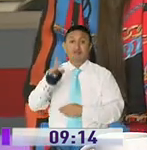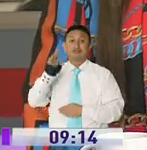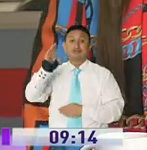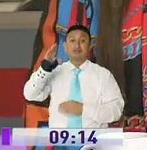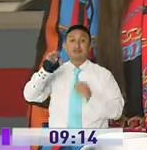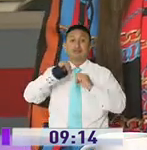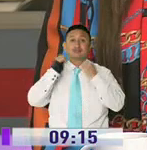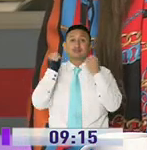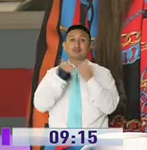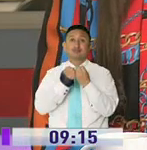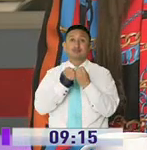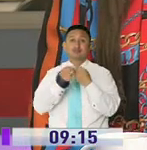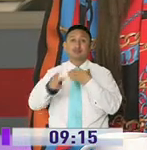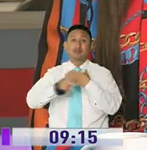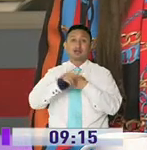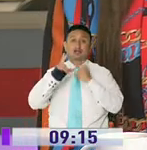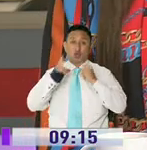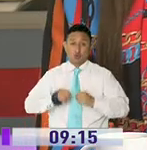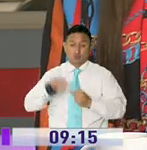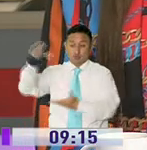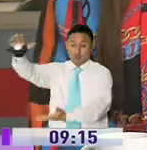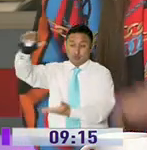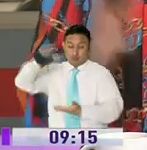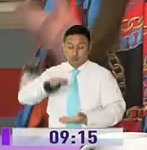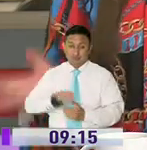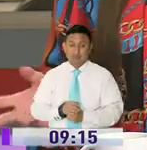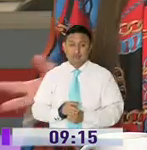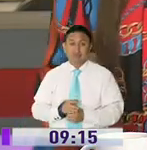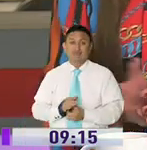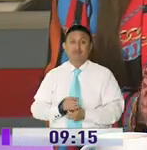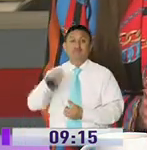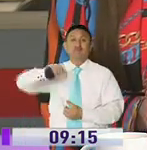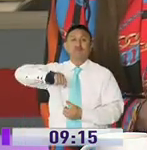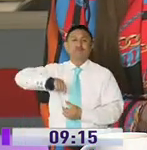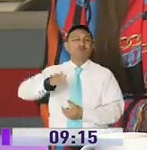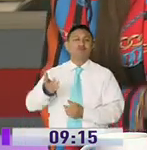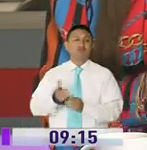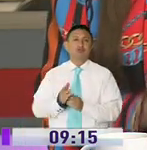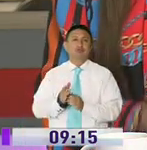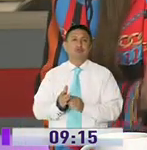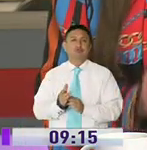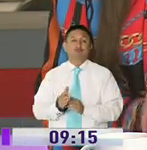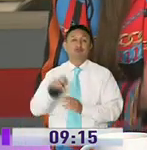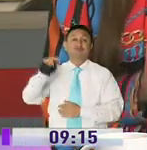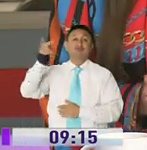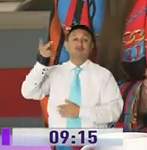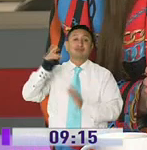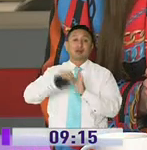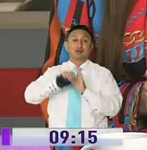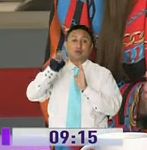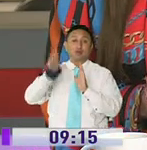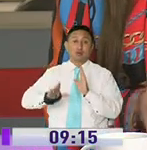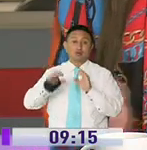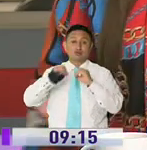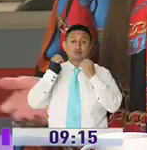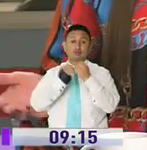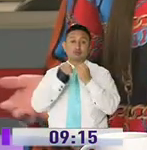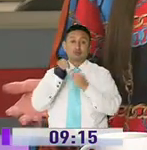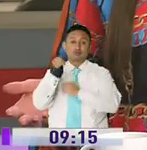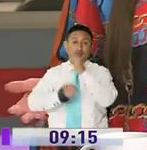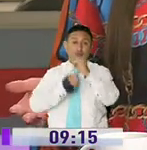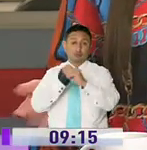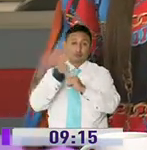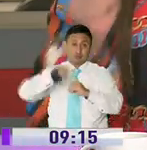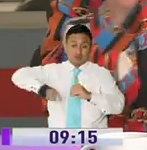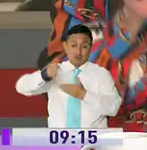la Organización Panamericana de la Salud. El cargamento corresponde a la tercera donación realizada por el organismo para apoyar